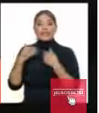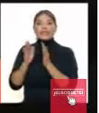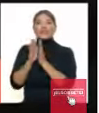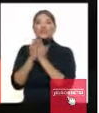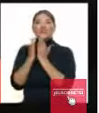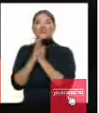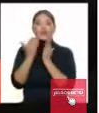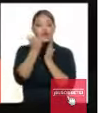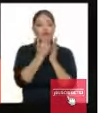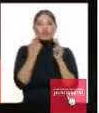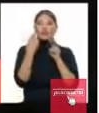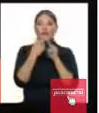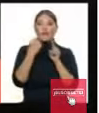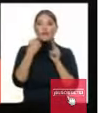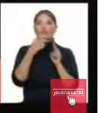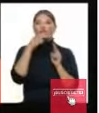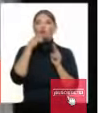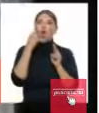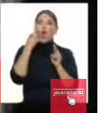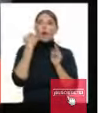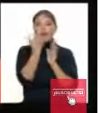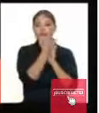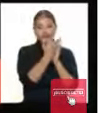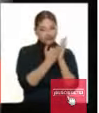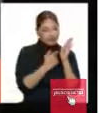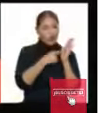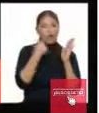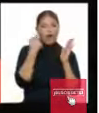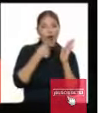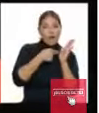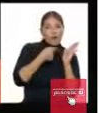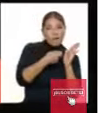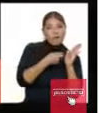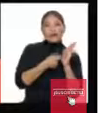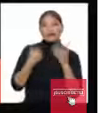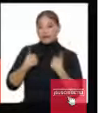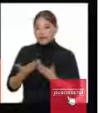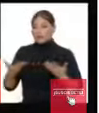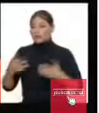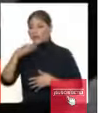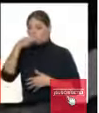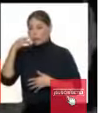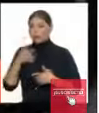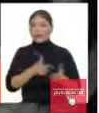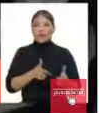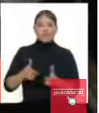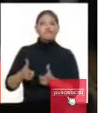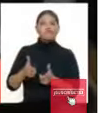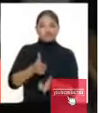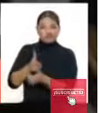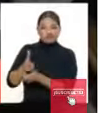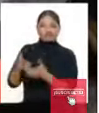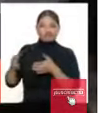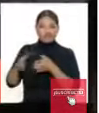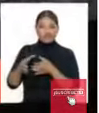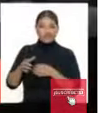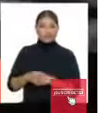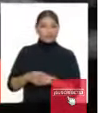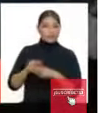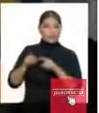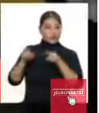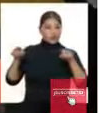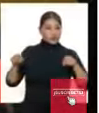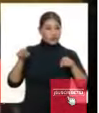con números de las víctimas de extorsión, así como droga, armas y municiones. Se encontró este monitor.